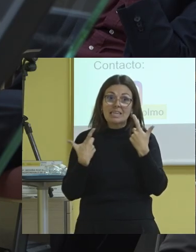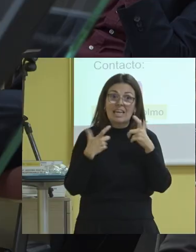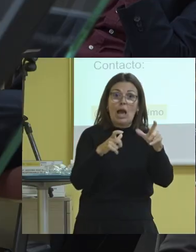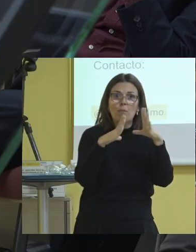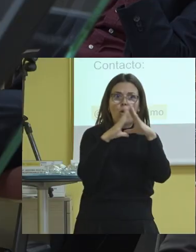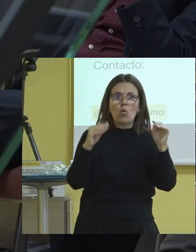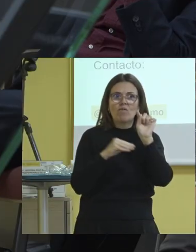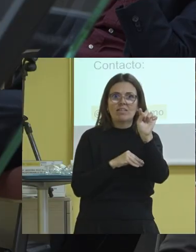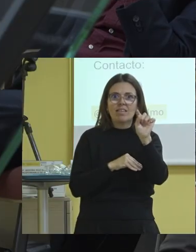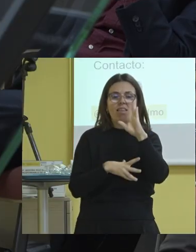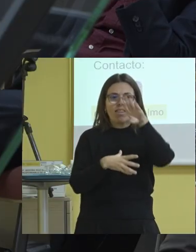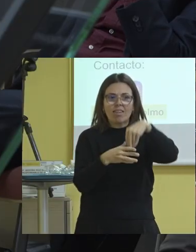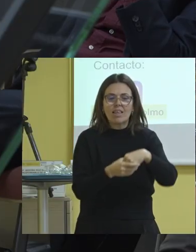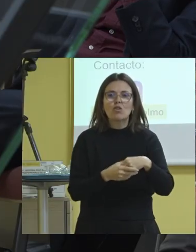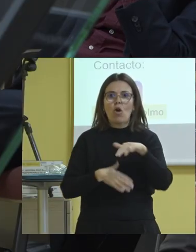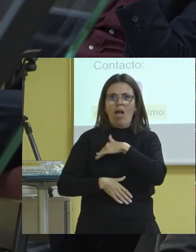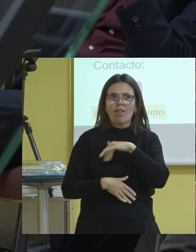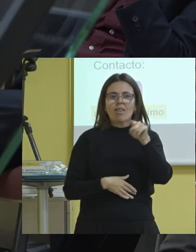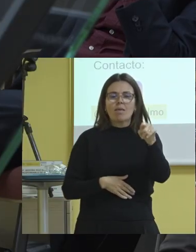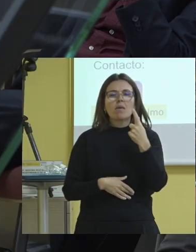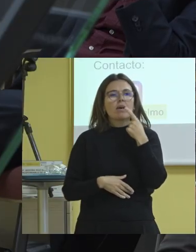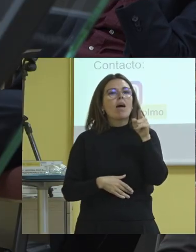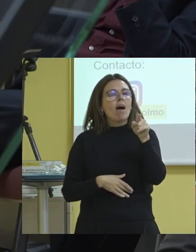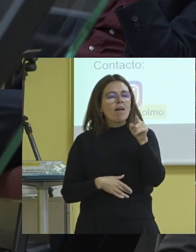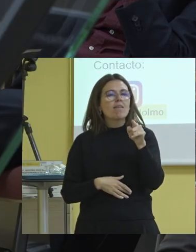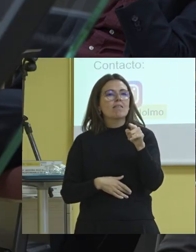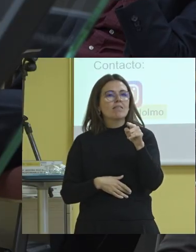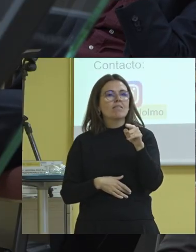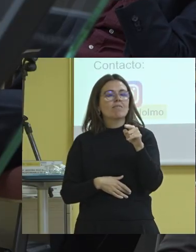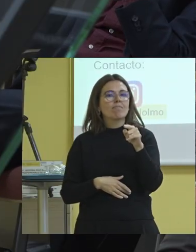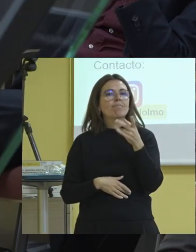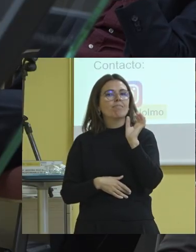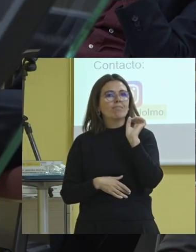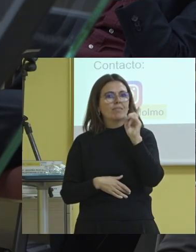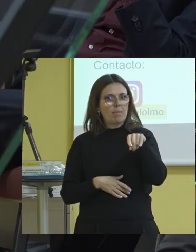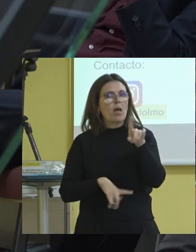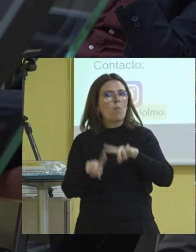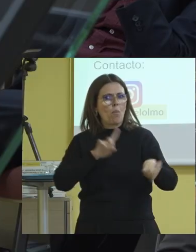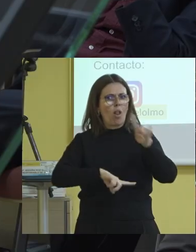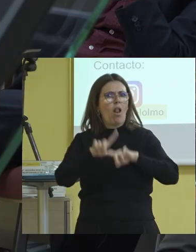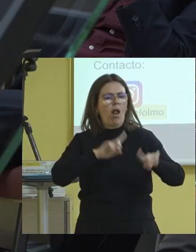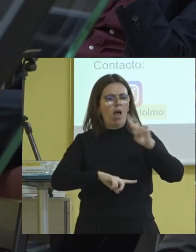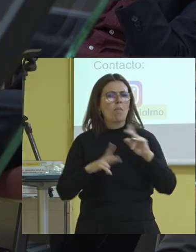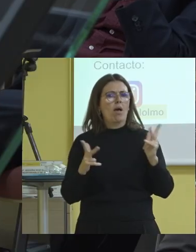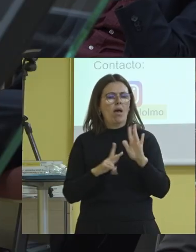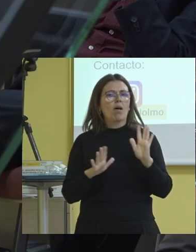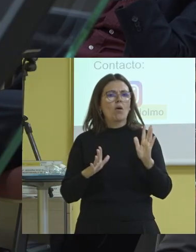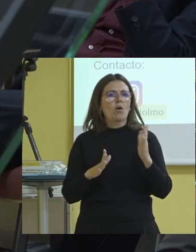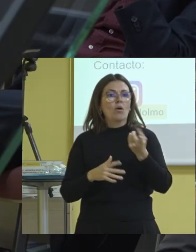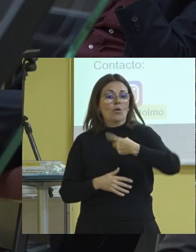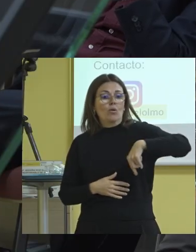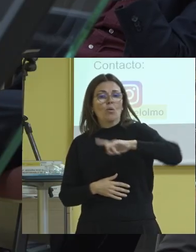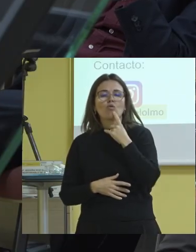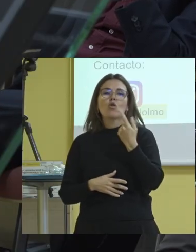de la universidad, el campo académico, realmente es muy, casi, si me apura, también muy problemático y somos muy